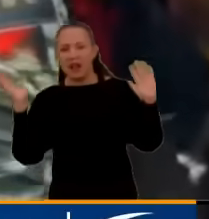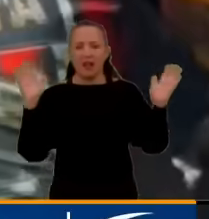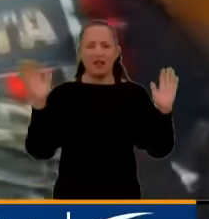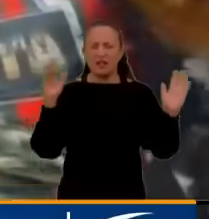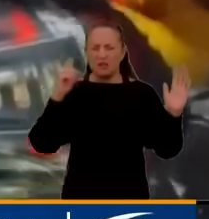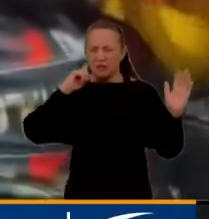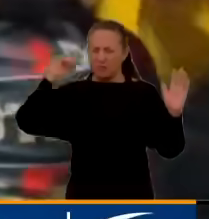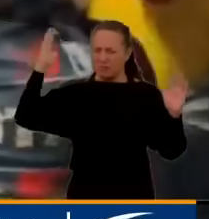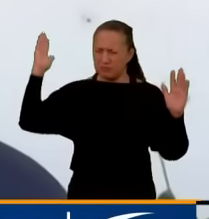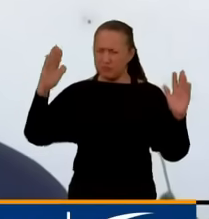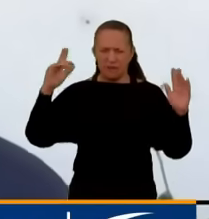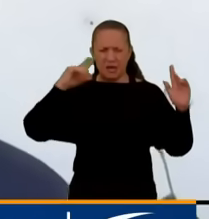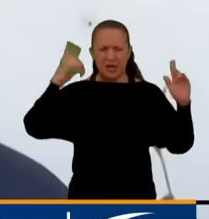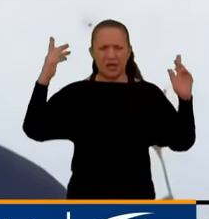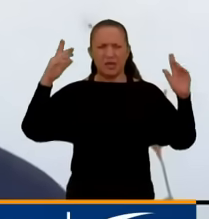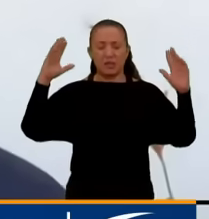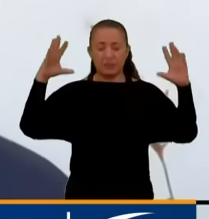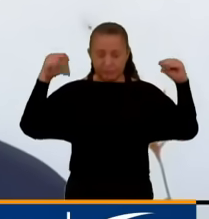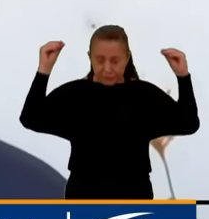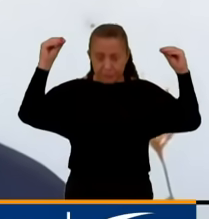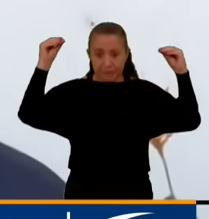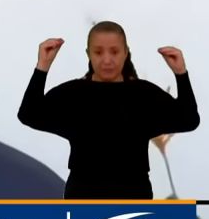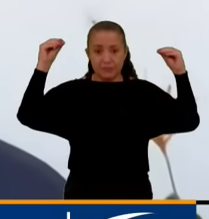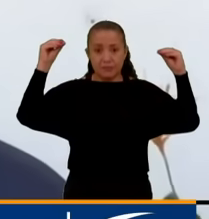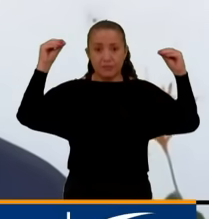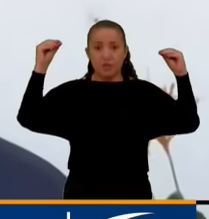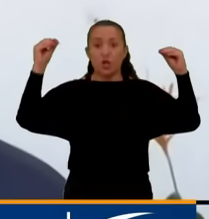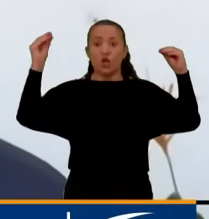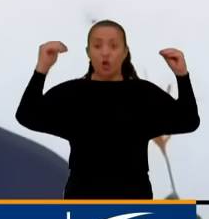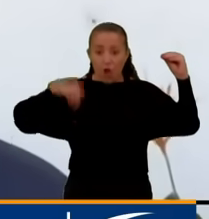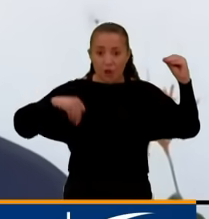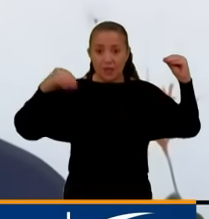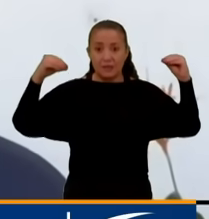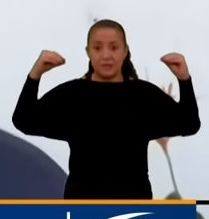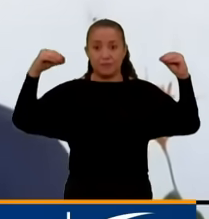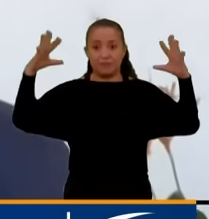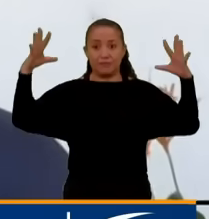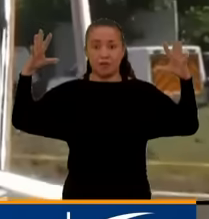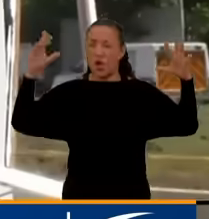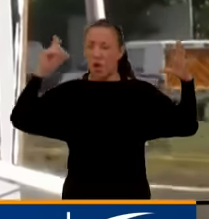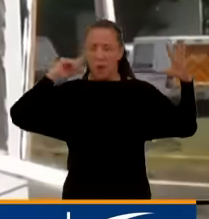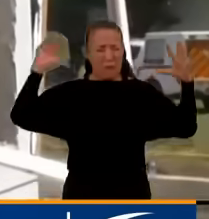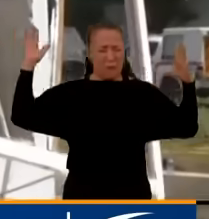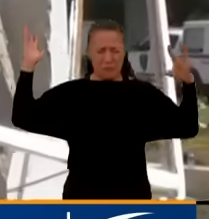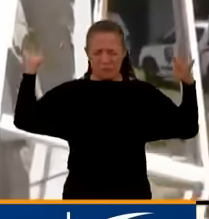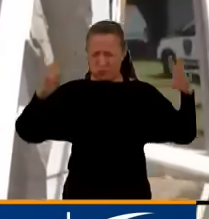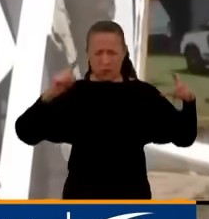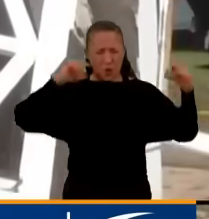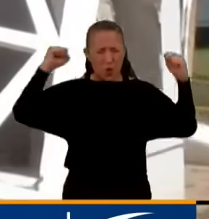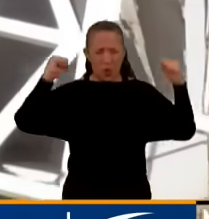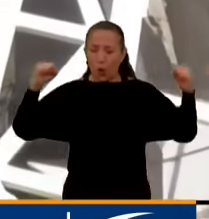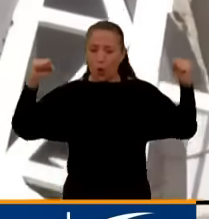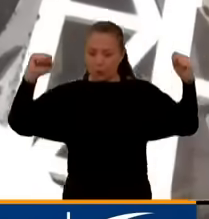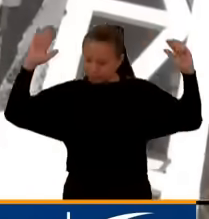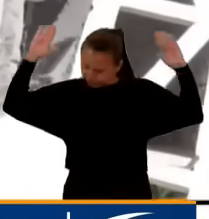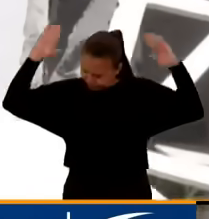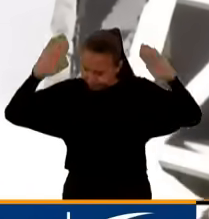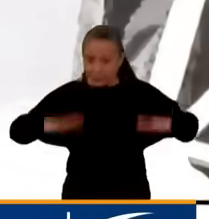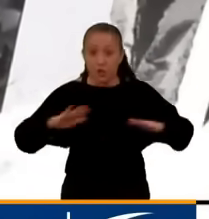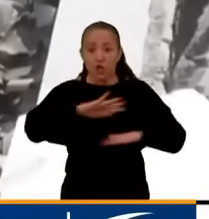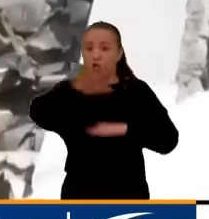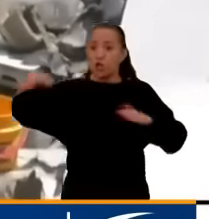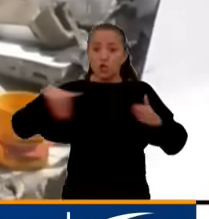estruendo, se va la luz y después que se va la luz y vuelve, otro estruendo y se viene el techo completamente. Todos estábamos sentados